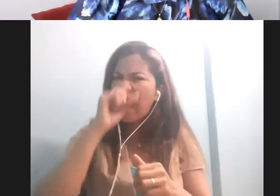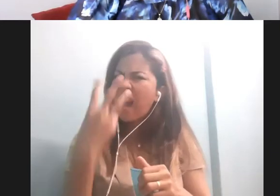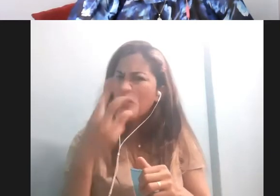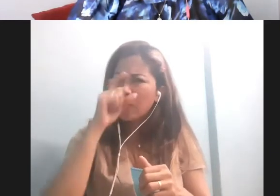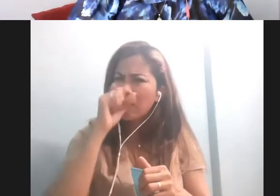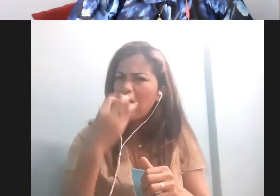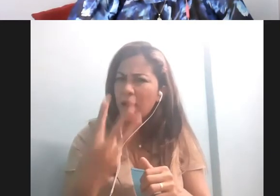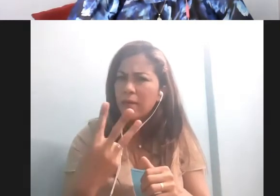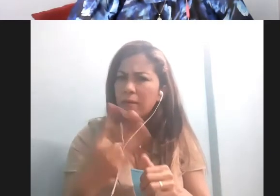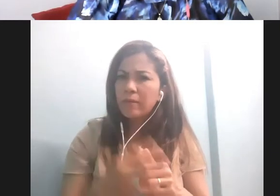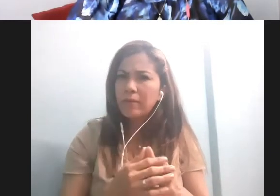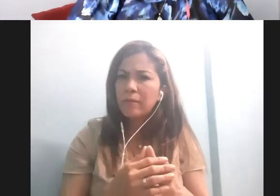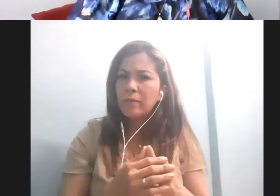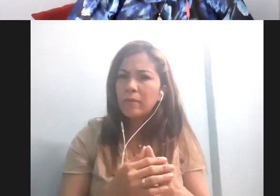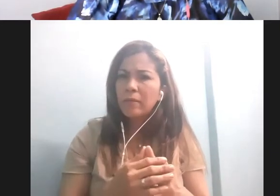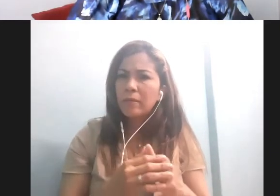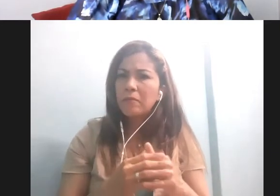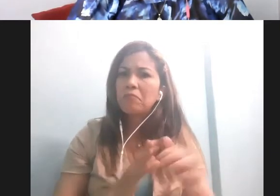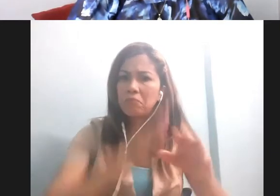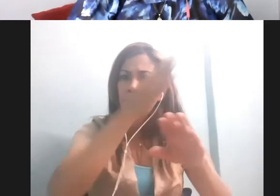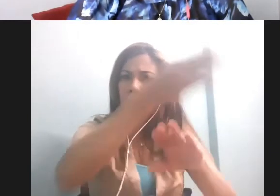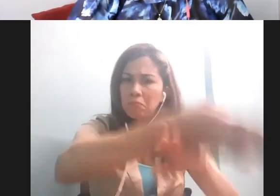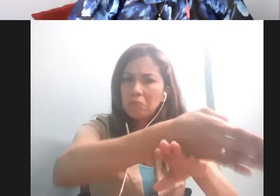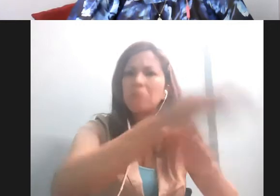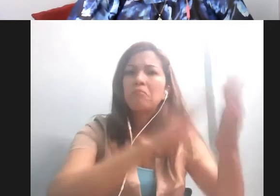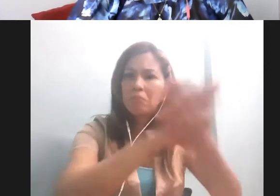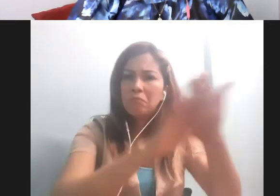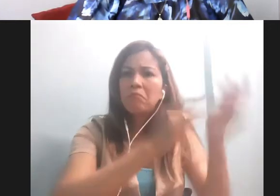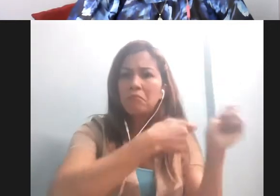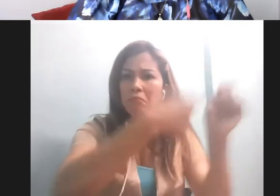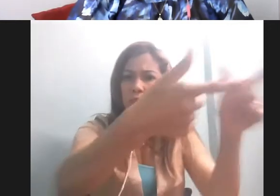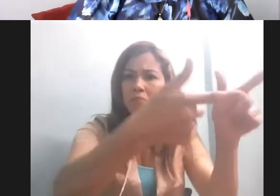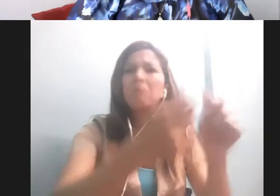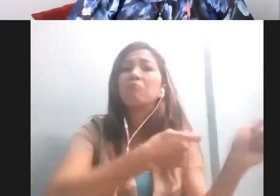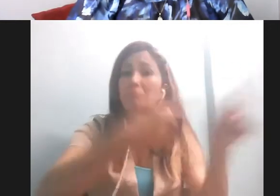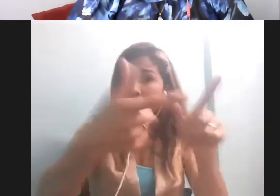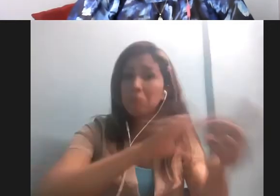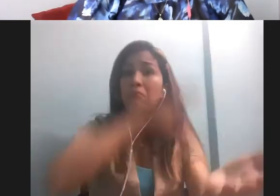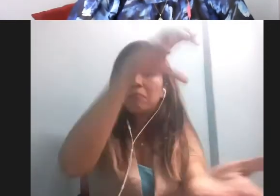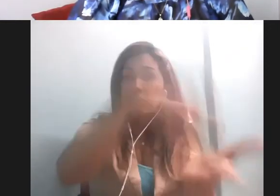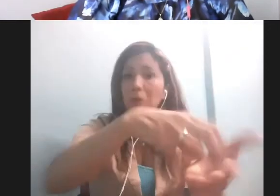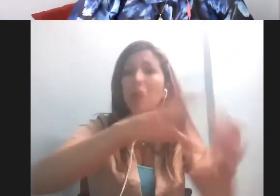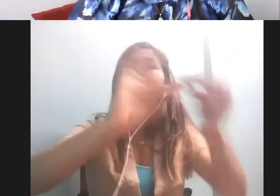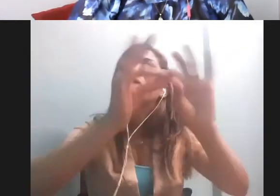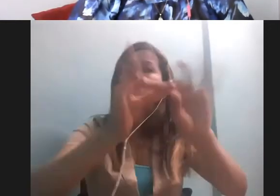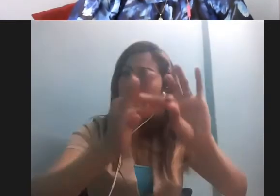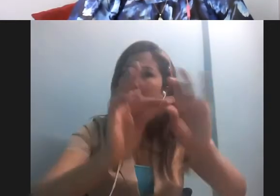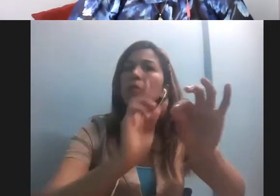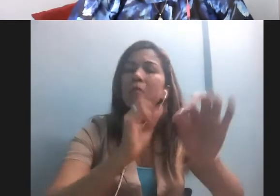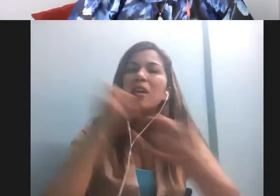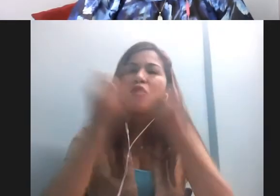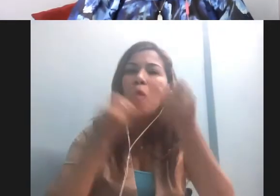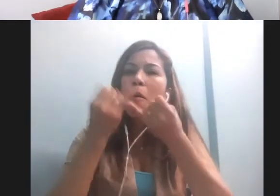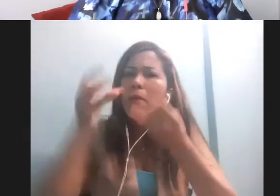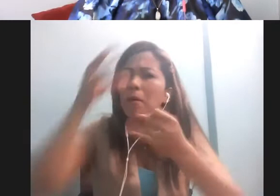y ya él es instructor sordo de lengua de señas en el país donde él emigró. Y bueno, eso da